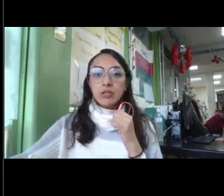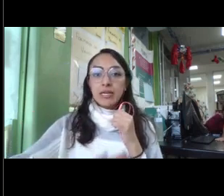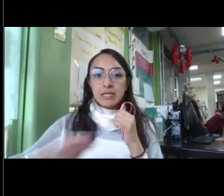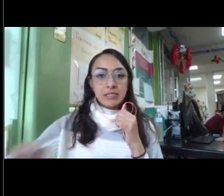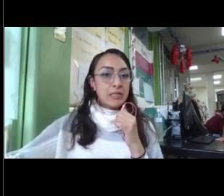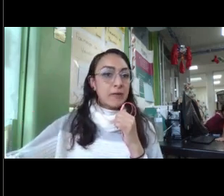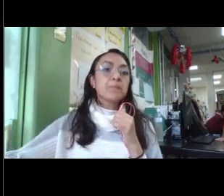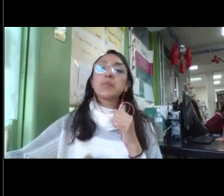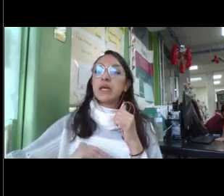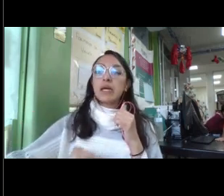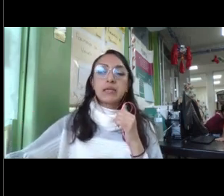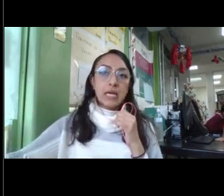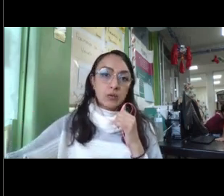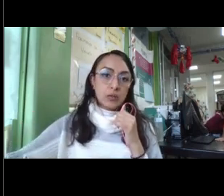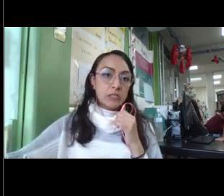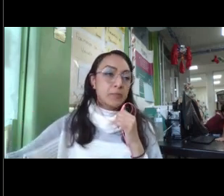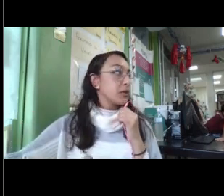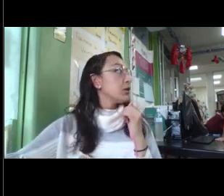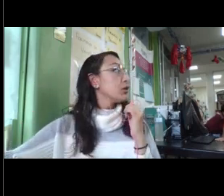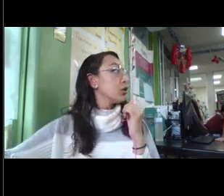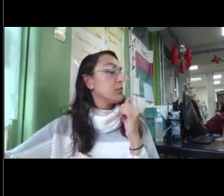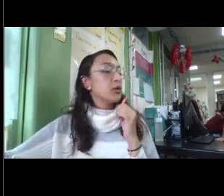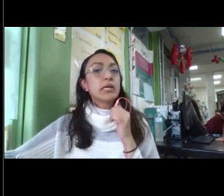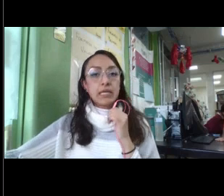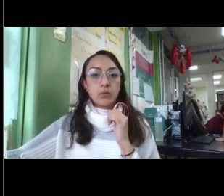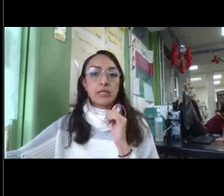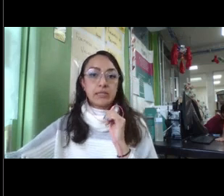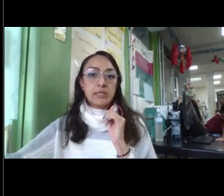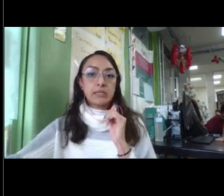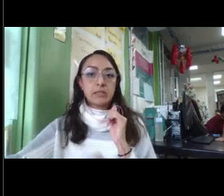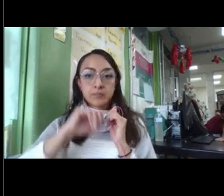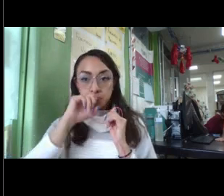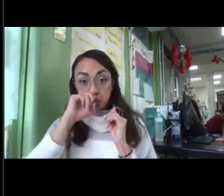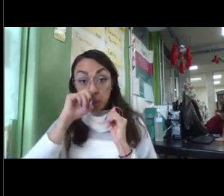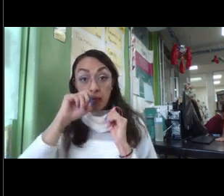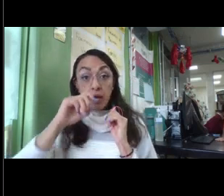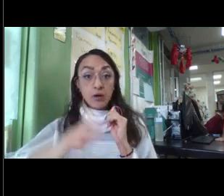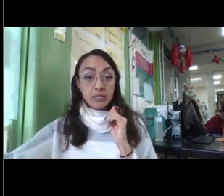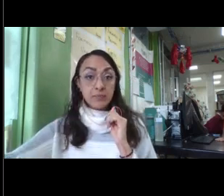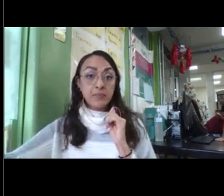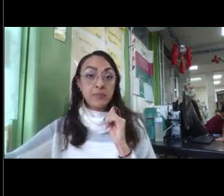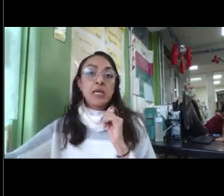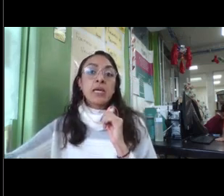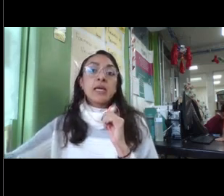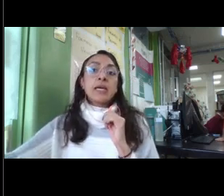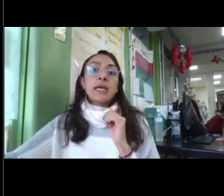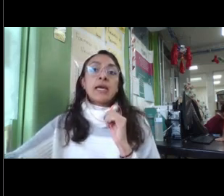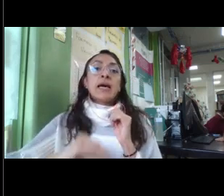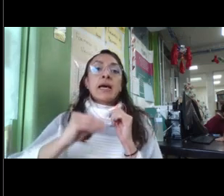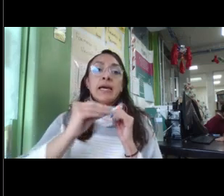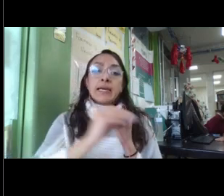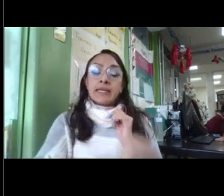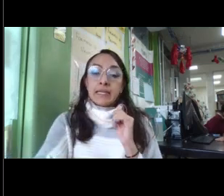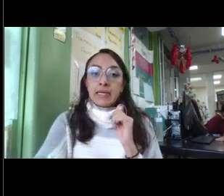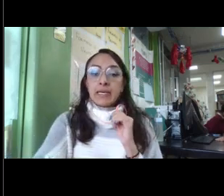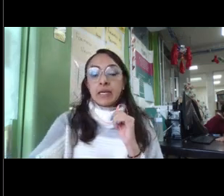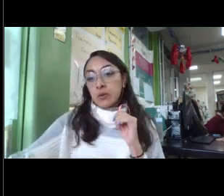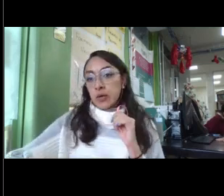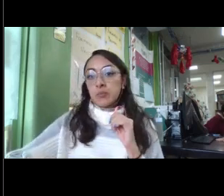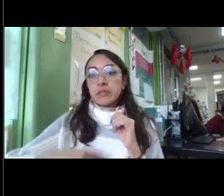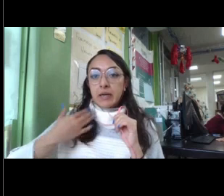lo que yo quiera decir, tanto en español como en lengua de señas. Ahora sí, en